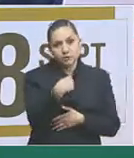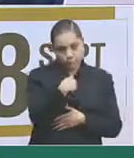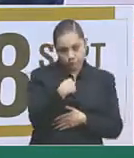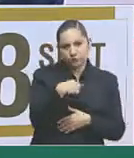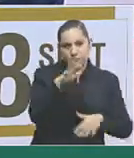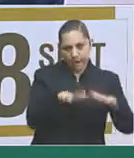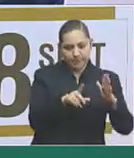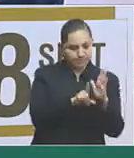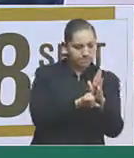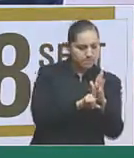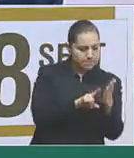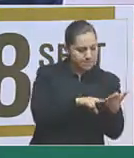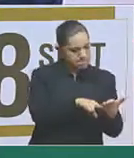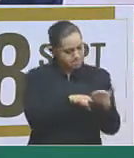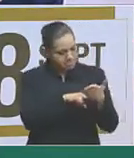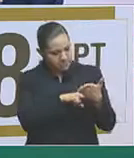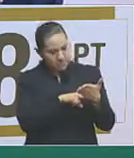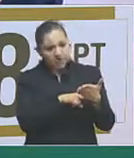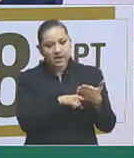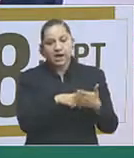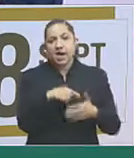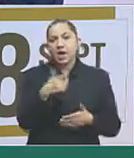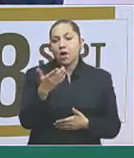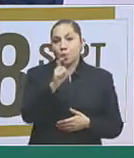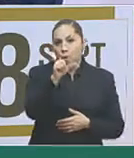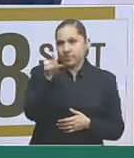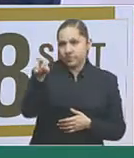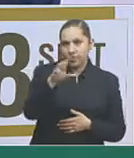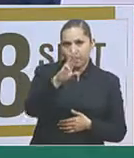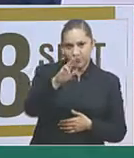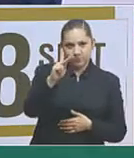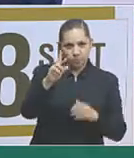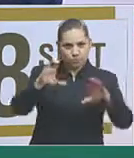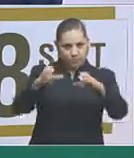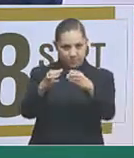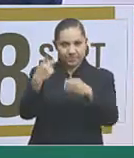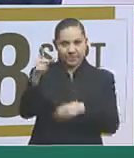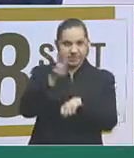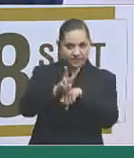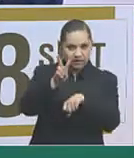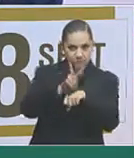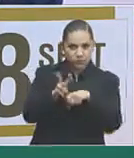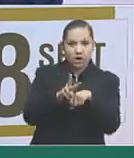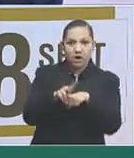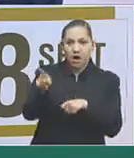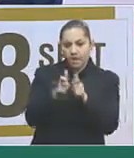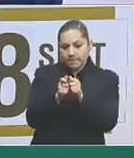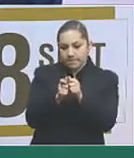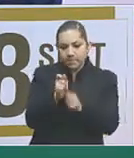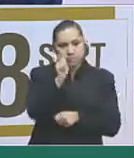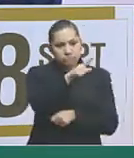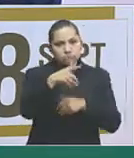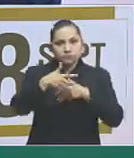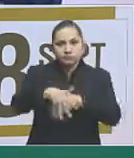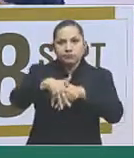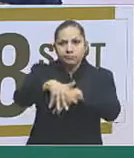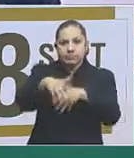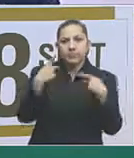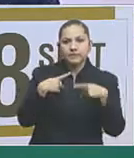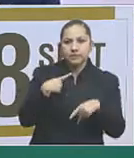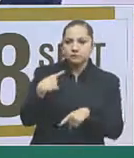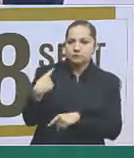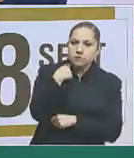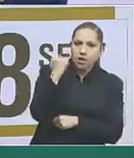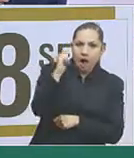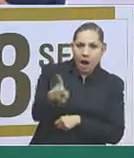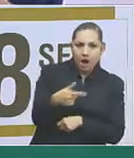alerta cada vez que el ministerio público de venezuela publicaba la muerte de una persona durante las protestas anti régimen reciba una